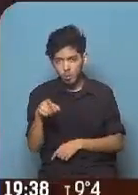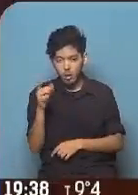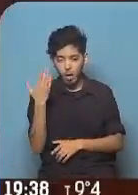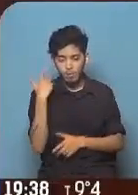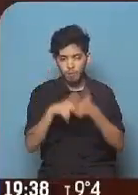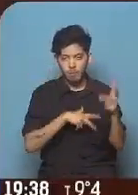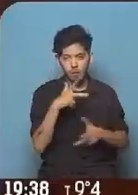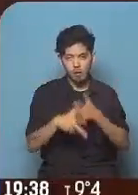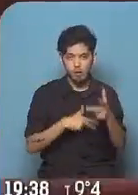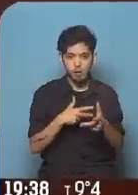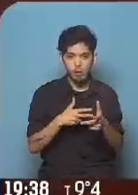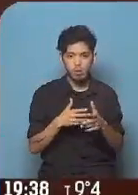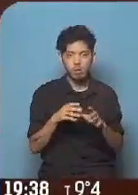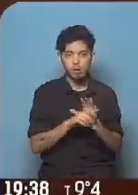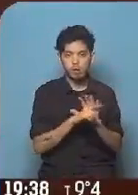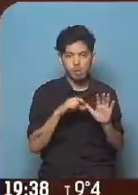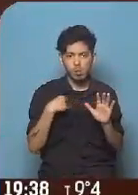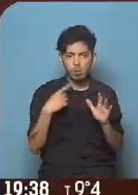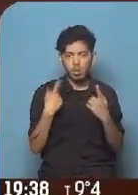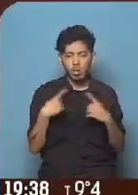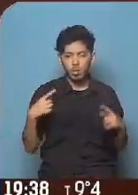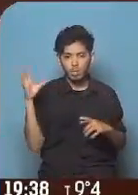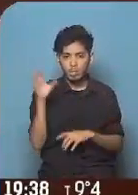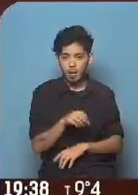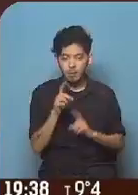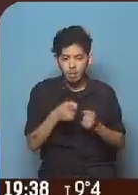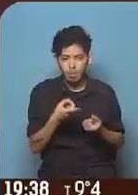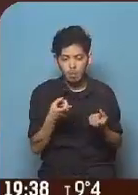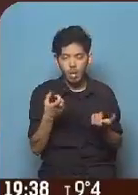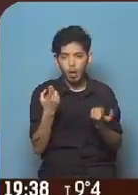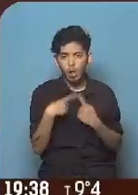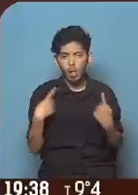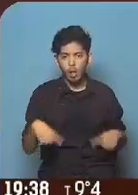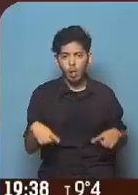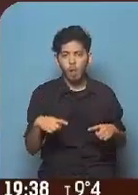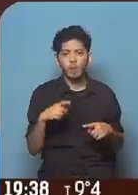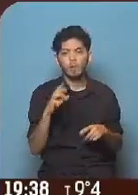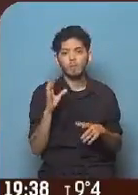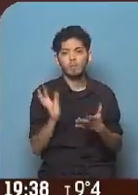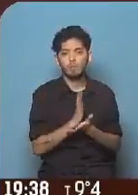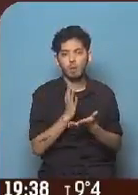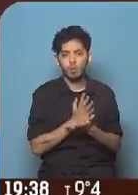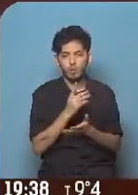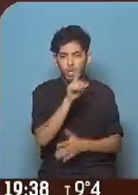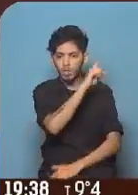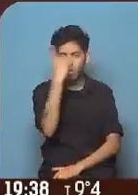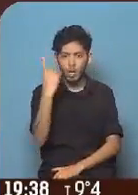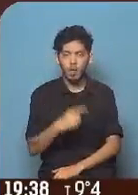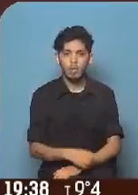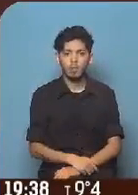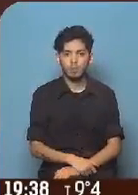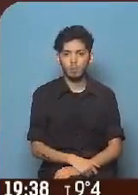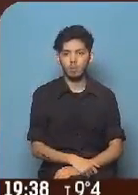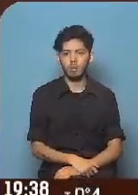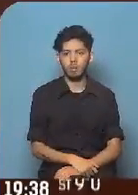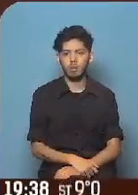comienzo, en los artículos que importamos, sino también en los artículos de producción nacional. Y hay algo